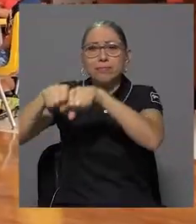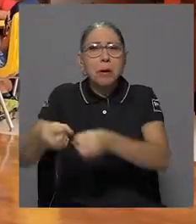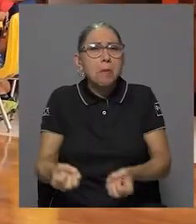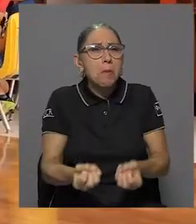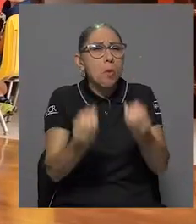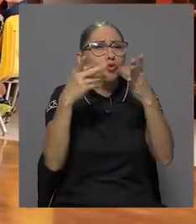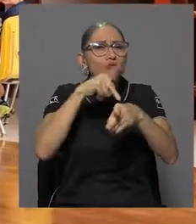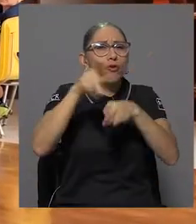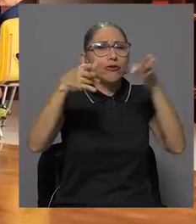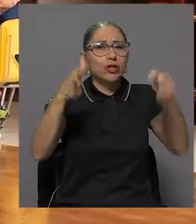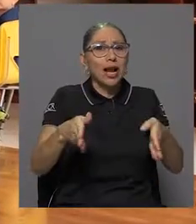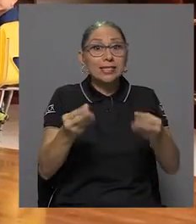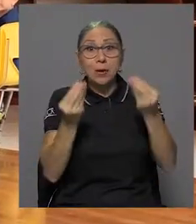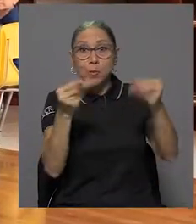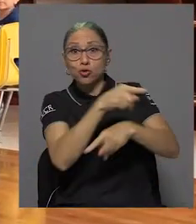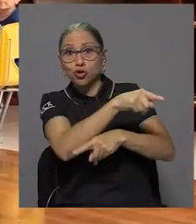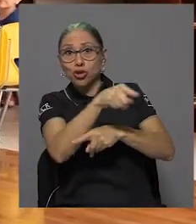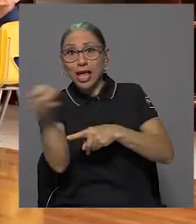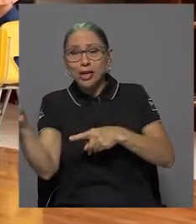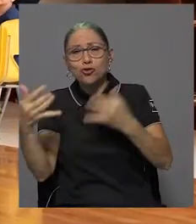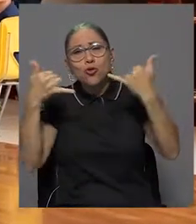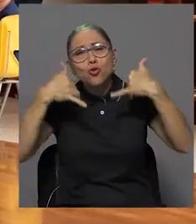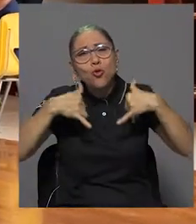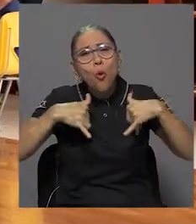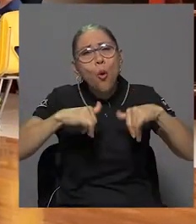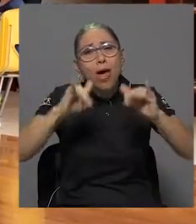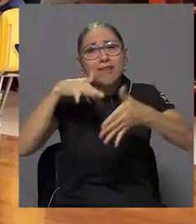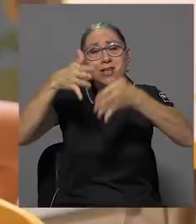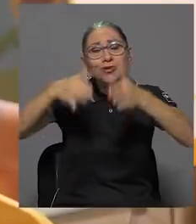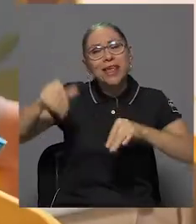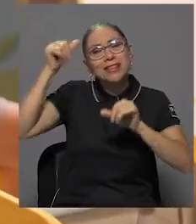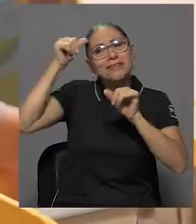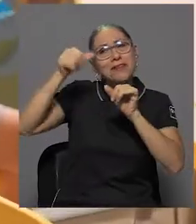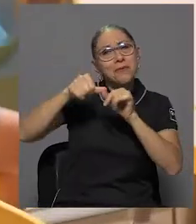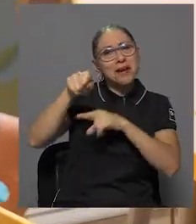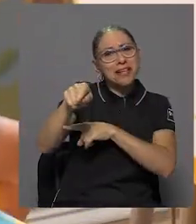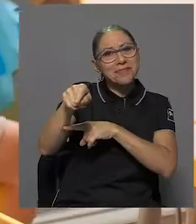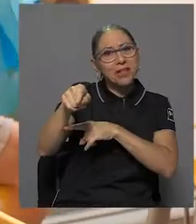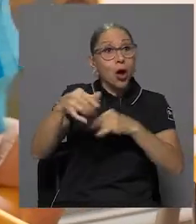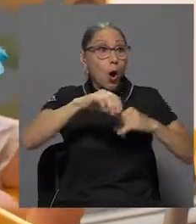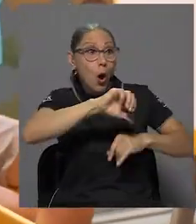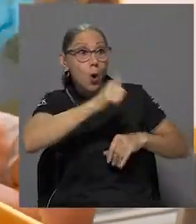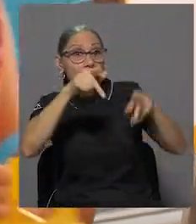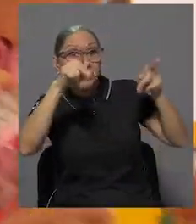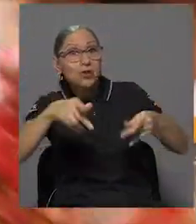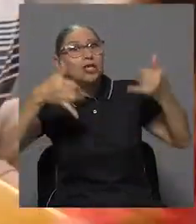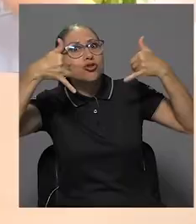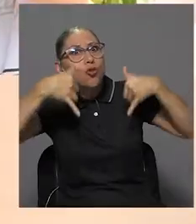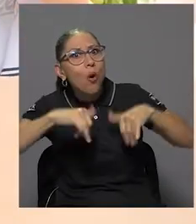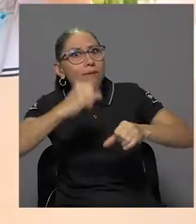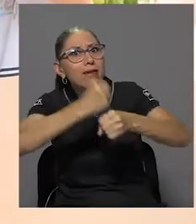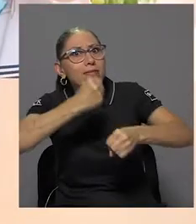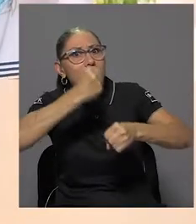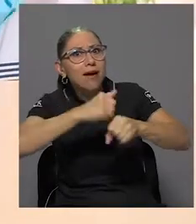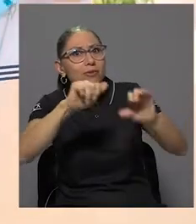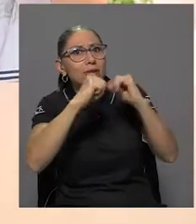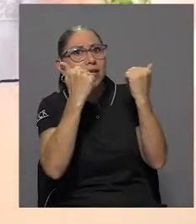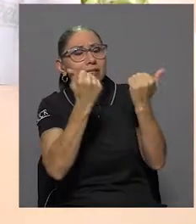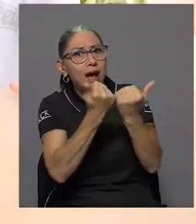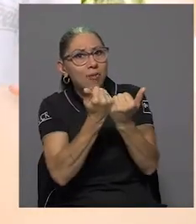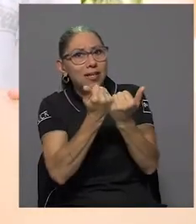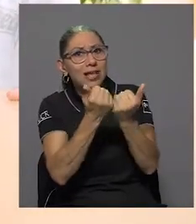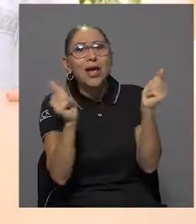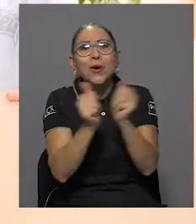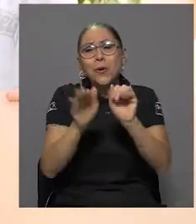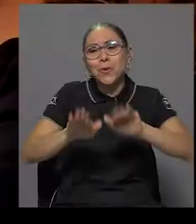Muchos de ellos están vivos en la memoria de sus estudiantes y otros aún están en las aulas, haciendo de los niños,